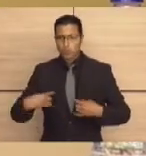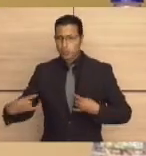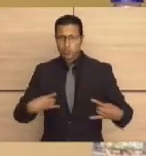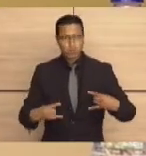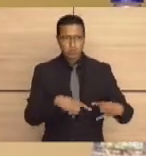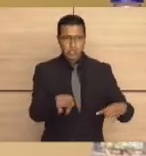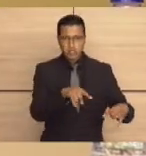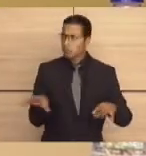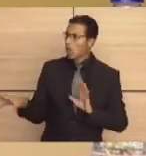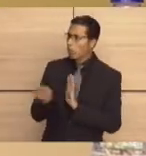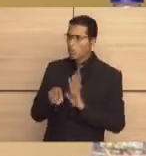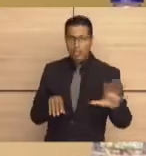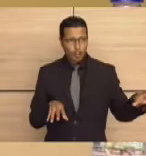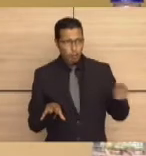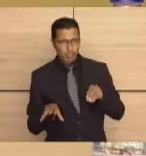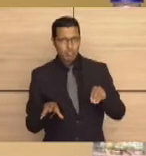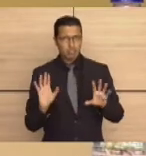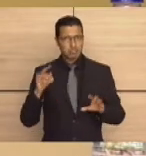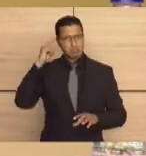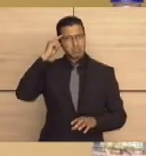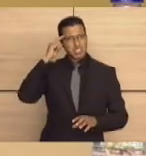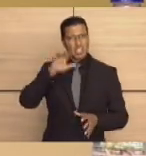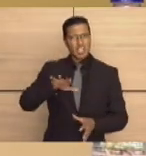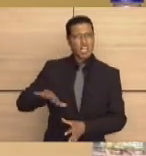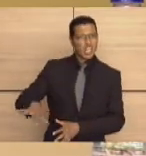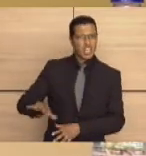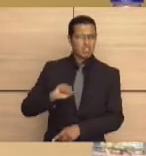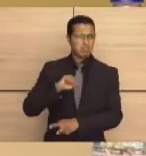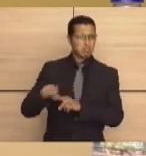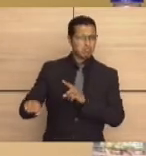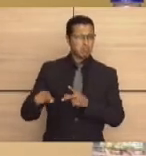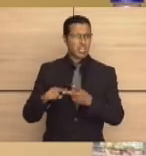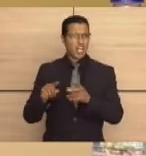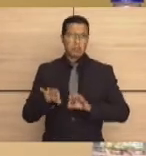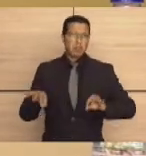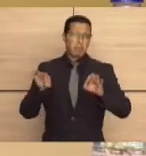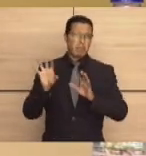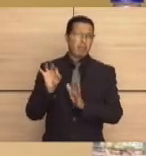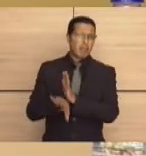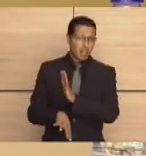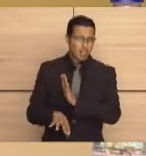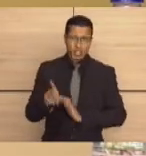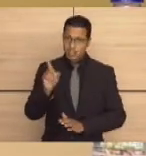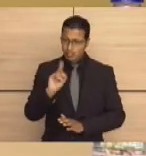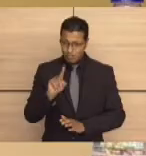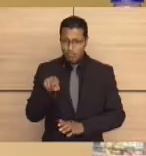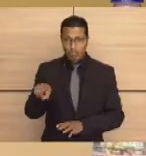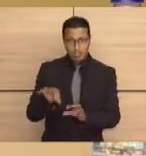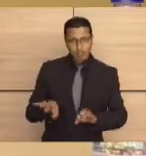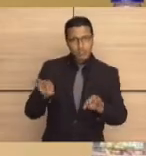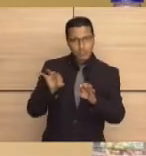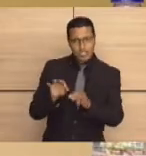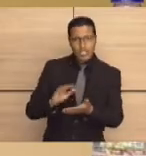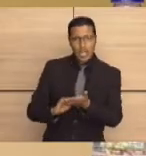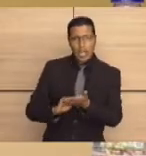mucho más. No minimizar o pasar por alto la importancia de esos, de verdad que son pequeños cambios. Eso no se trata